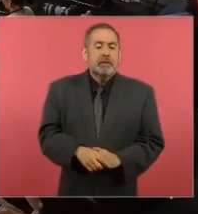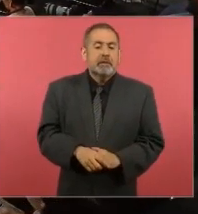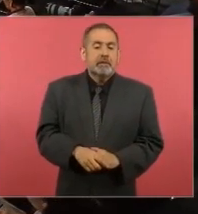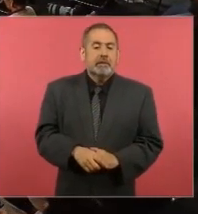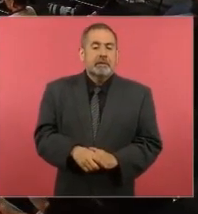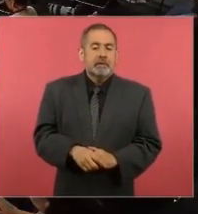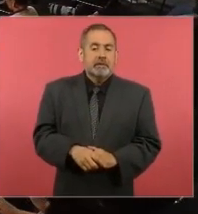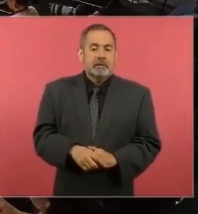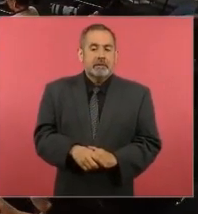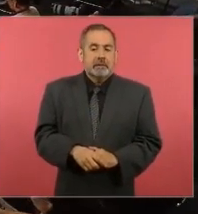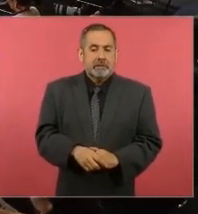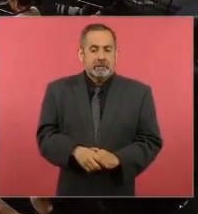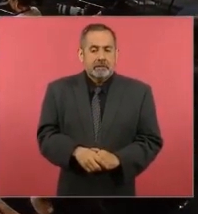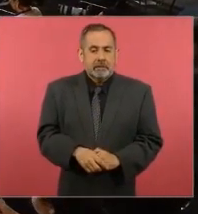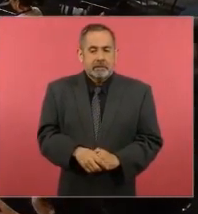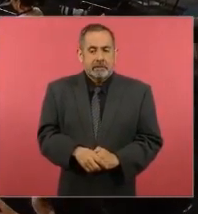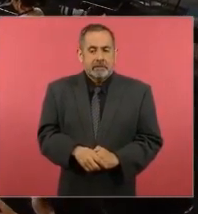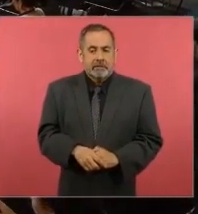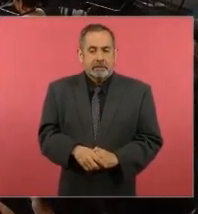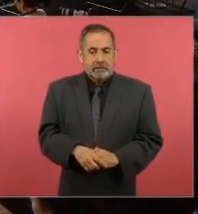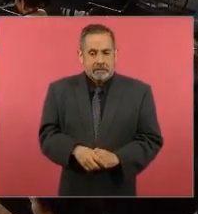aquí está, pero